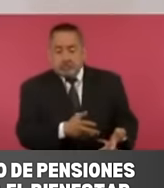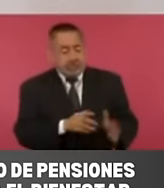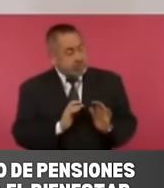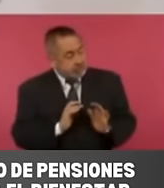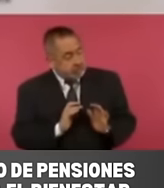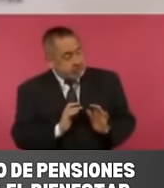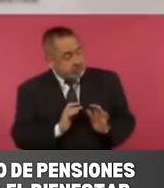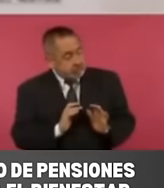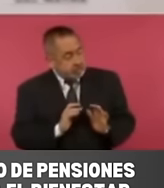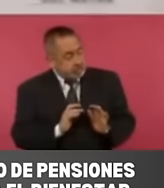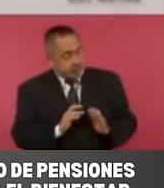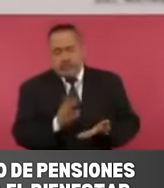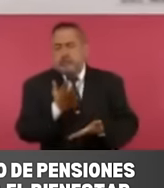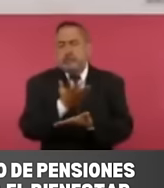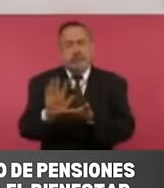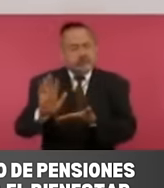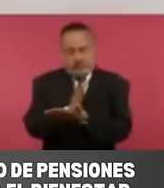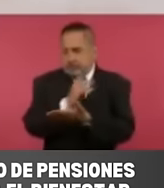sino son